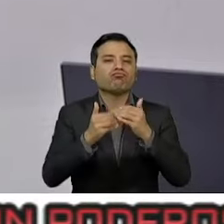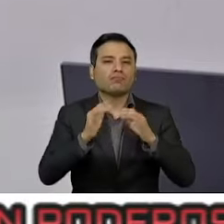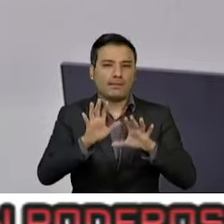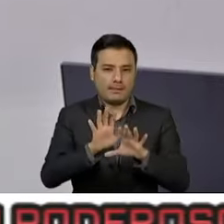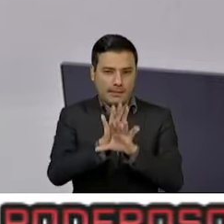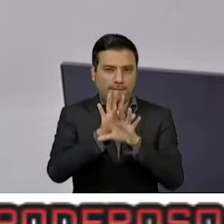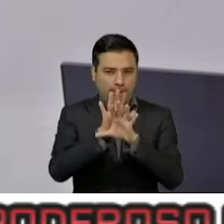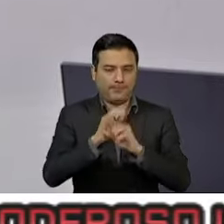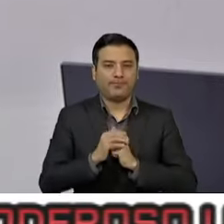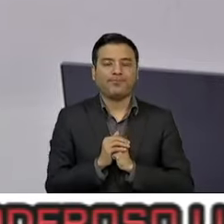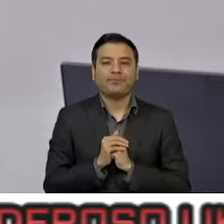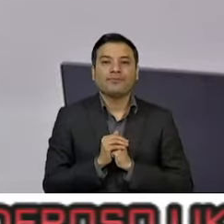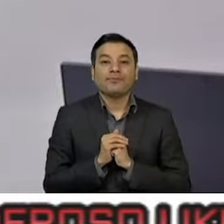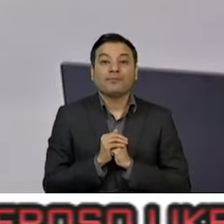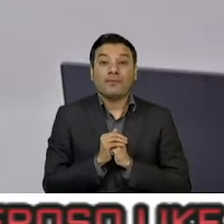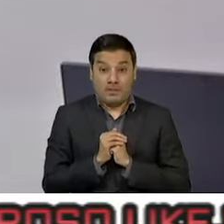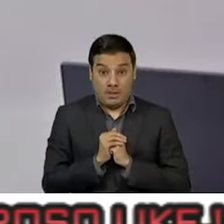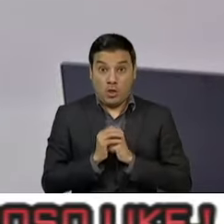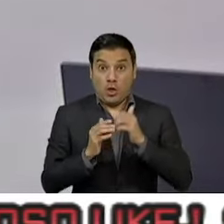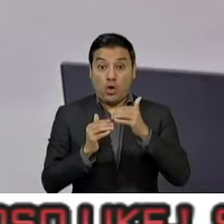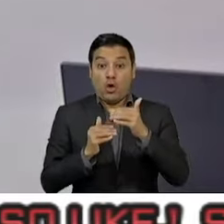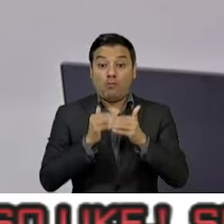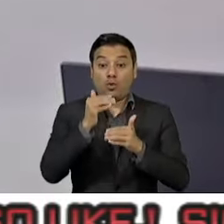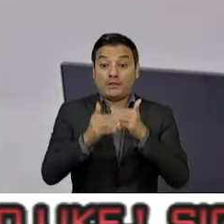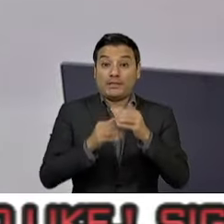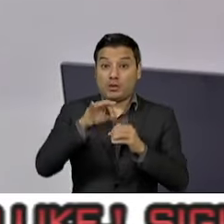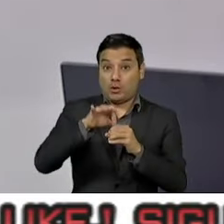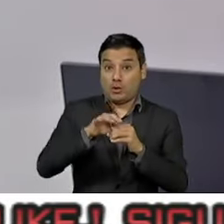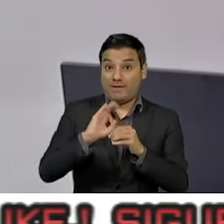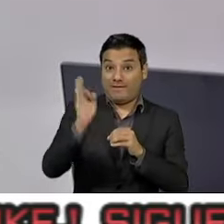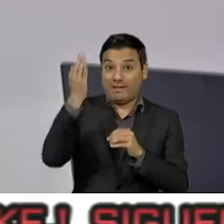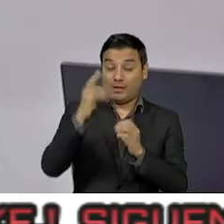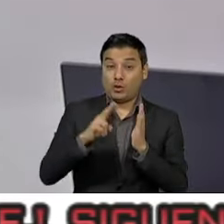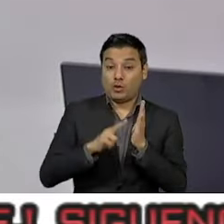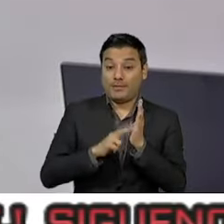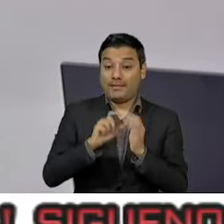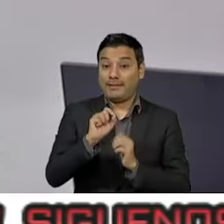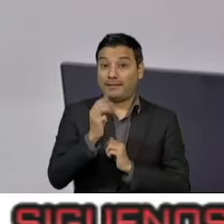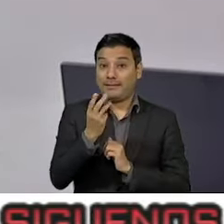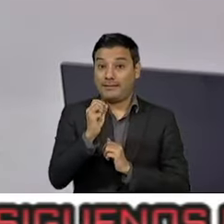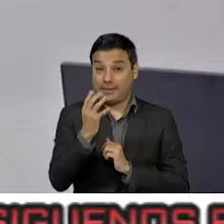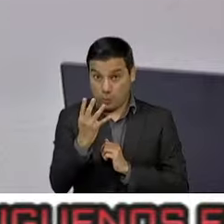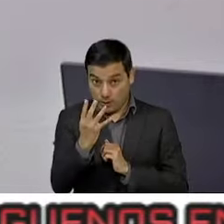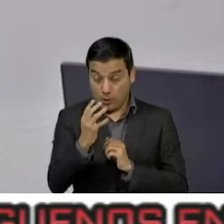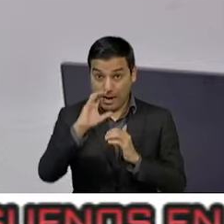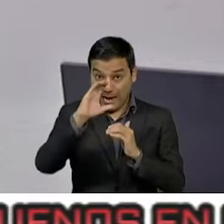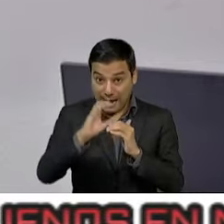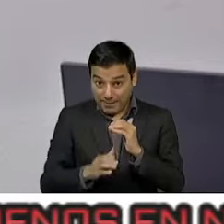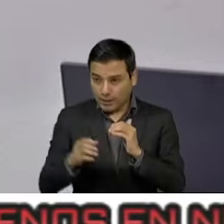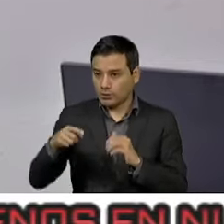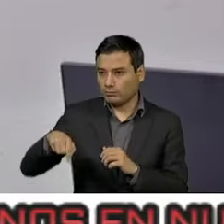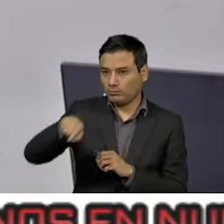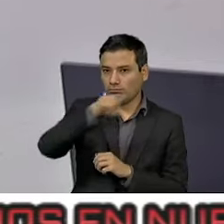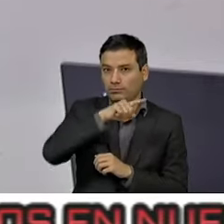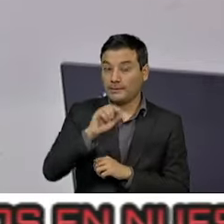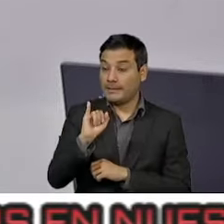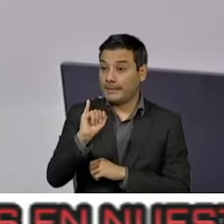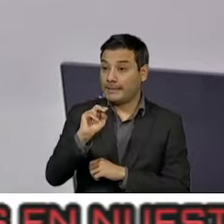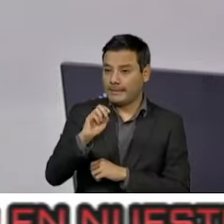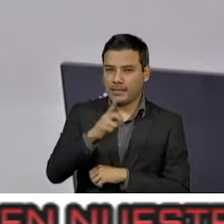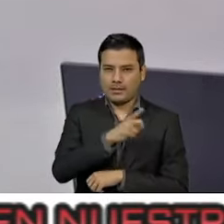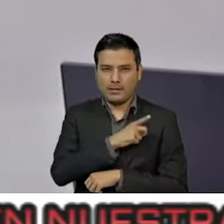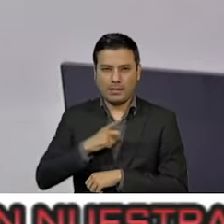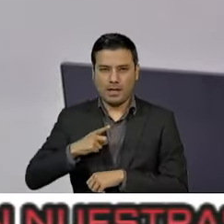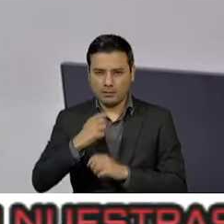próximamente. Al concluir el proceso electoral federal 23-24, estaremos obligados como institución a realizar un